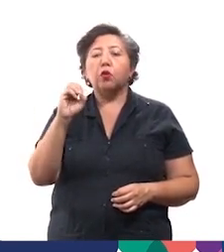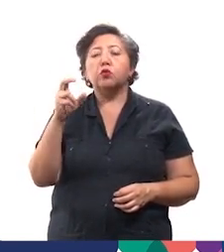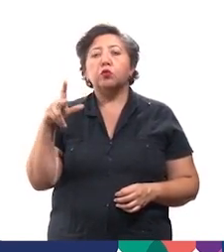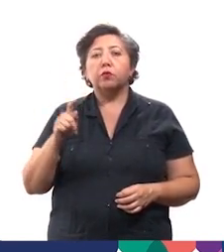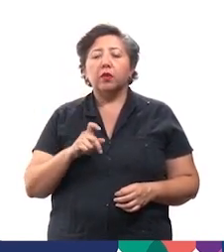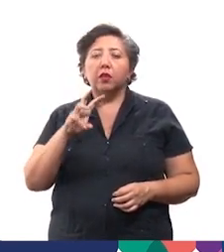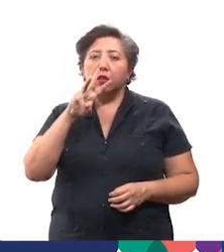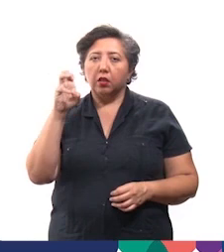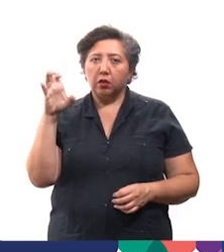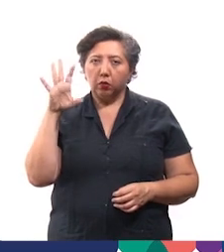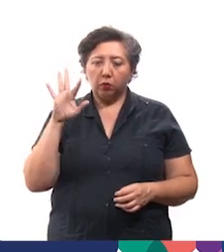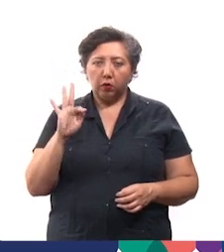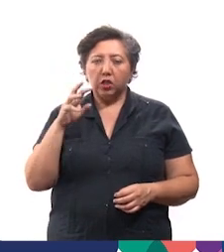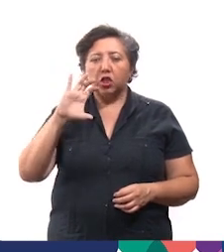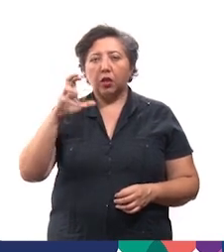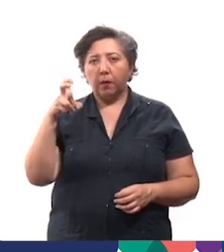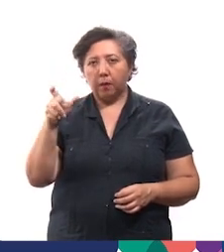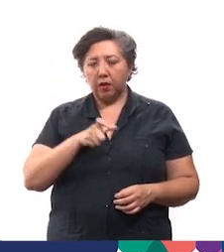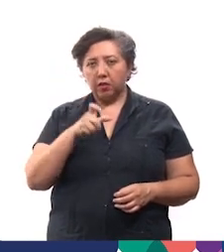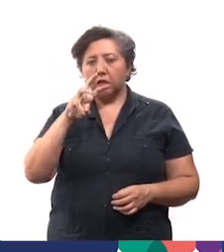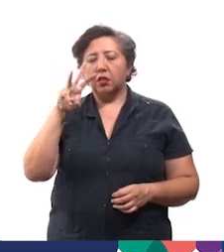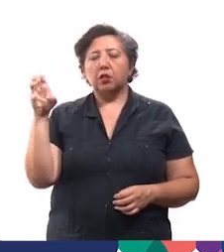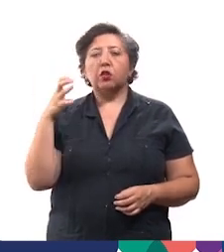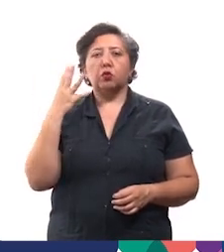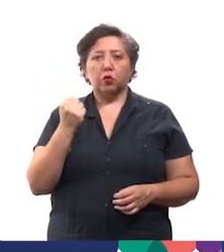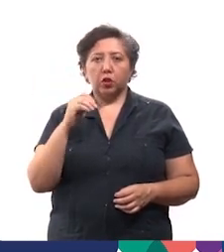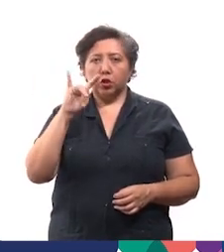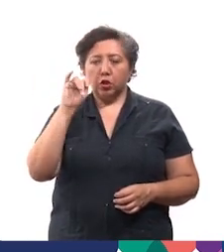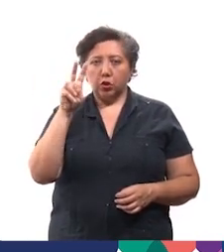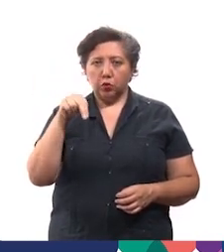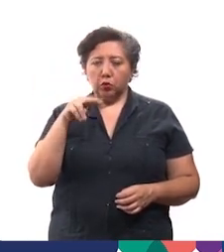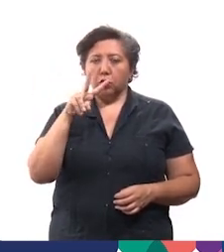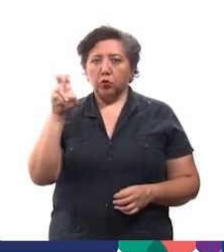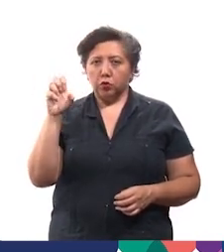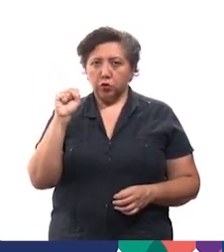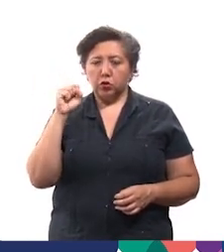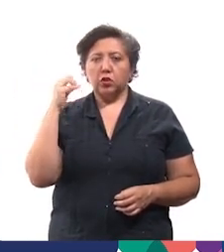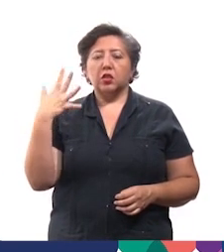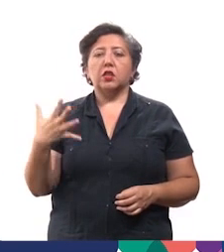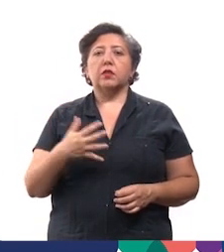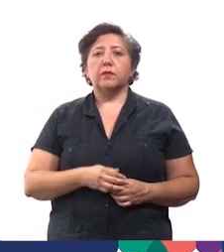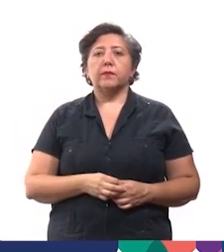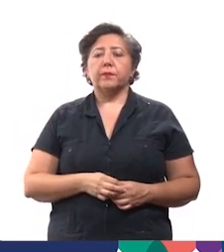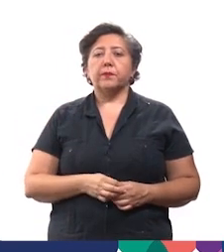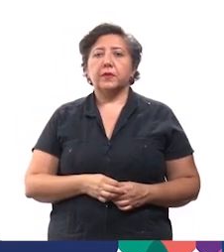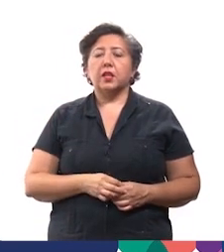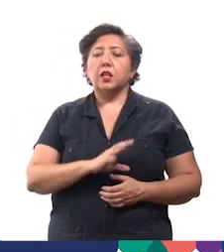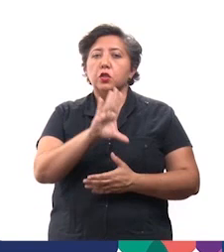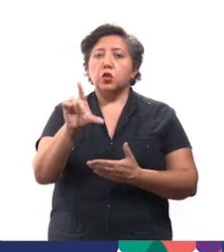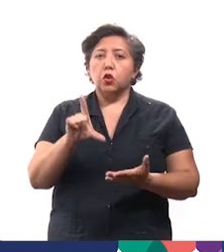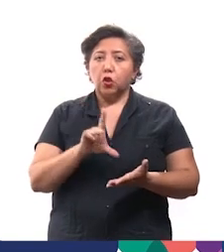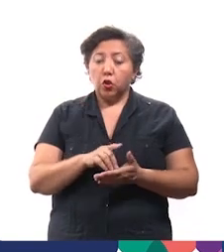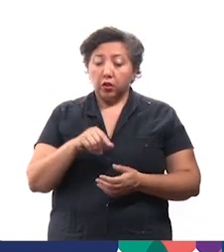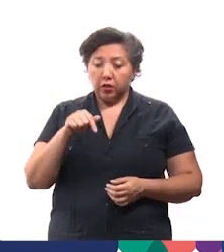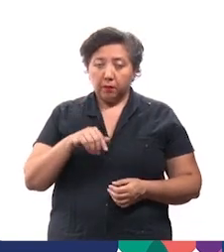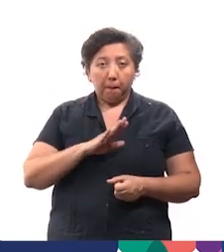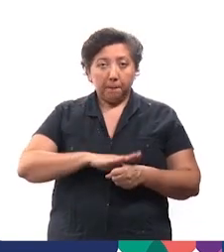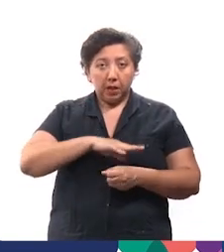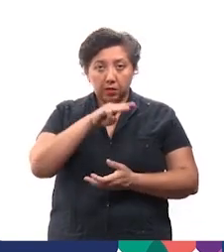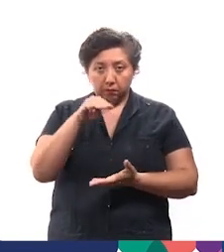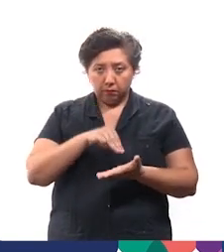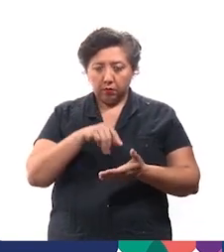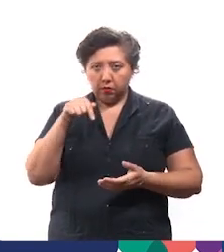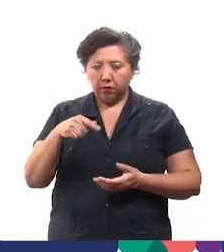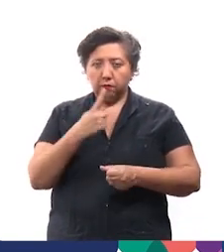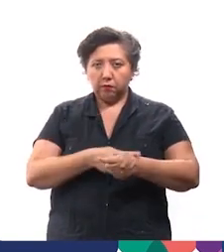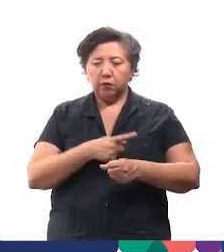Oxcuscap, 340, Chemash, 309, Tinum, 265. Las colonias de Mérida con mayor número